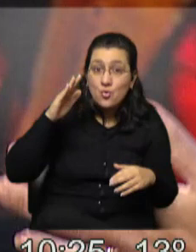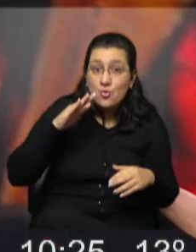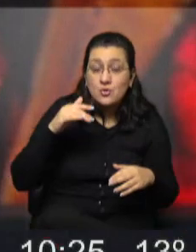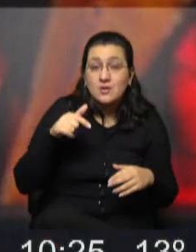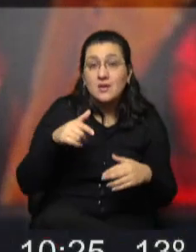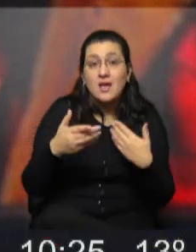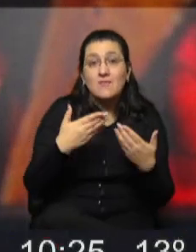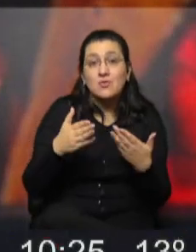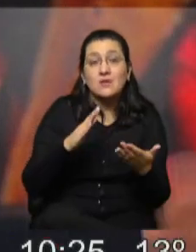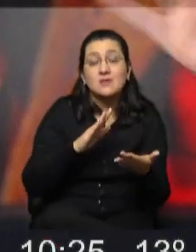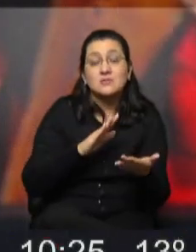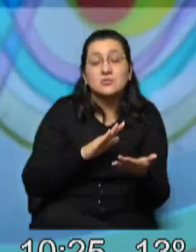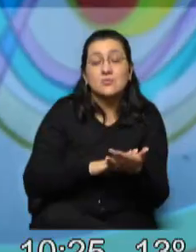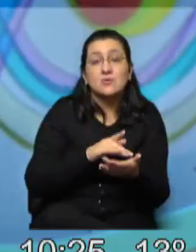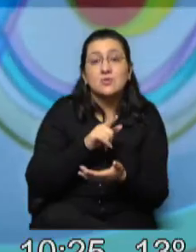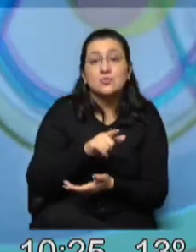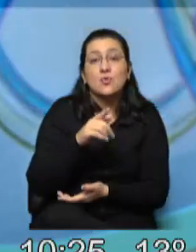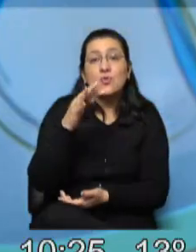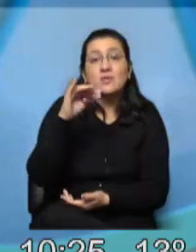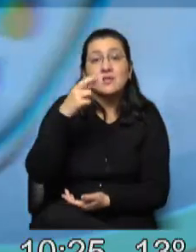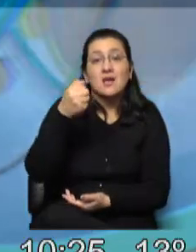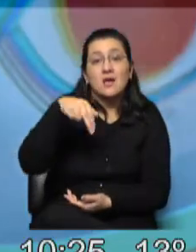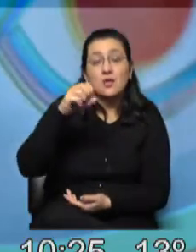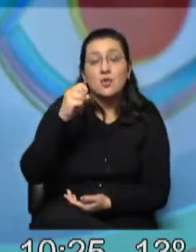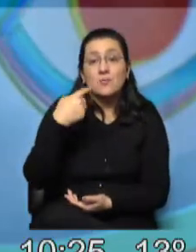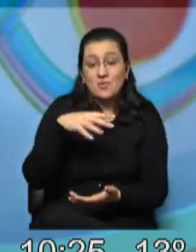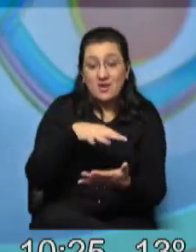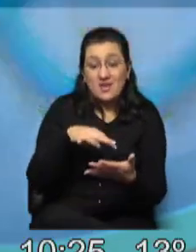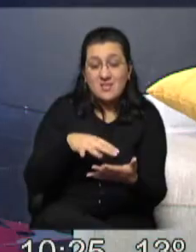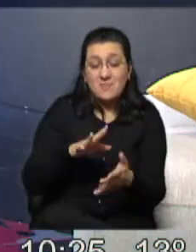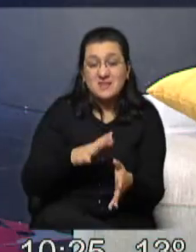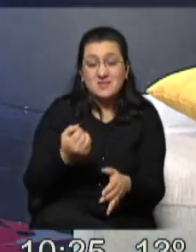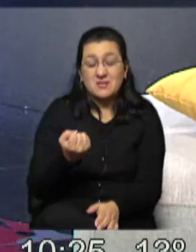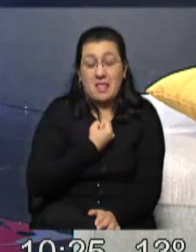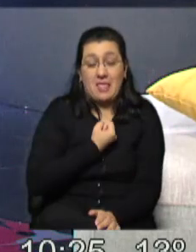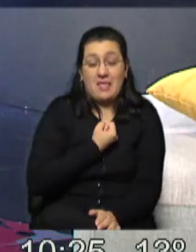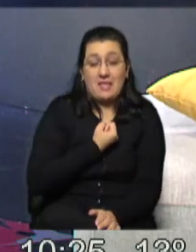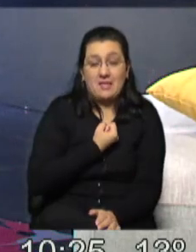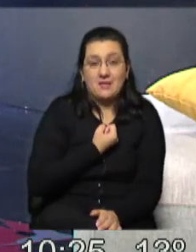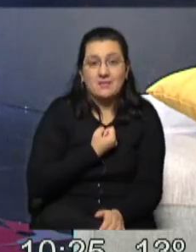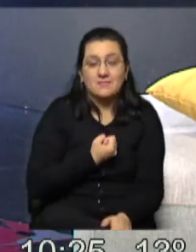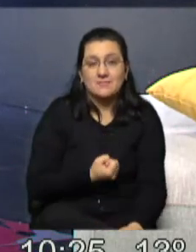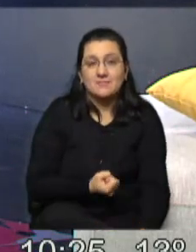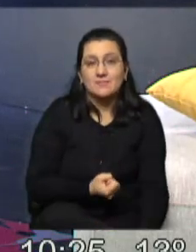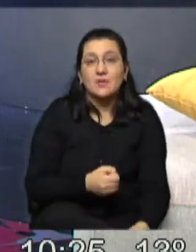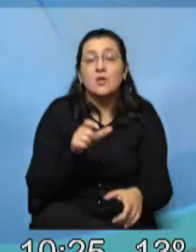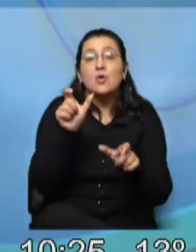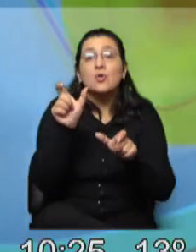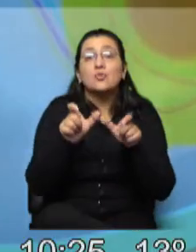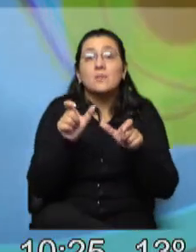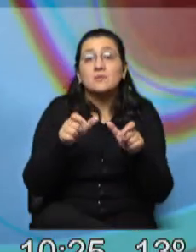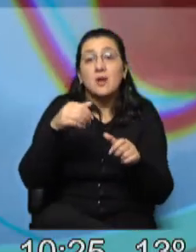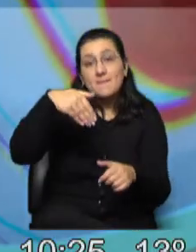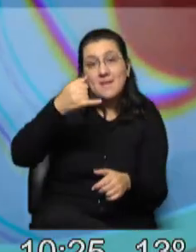un tirano en los ensayos, y él lo estaba diciendo lindo, pero leído quedó como que te estaba matando. Y realmente todas las personas, Maya también